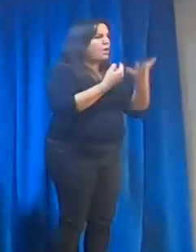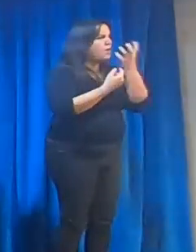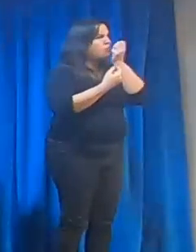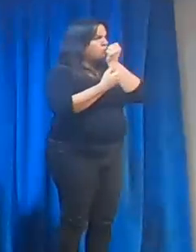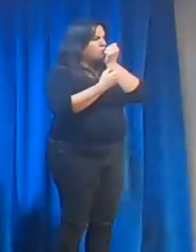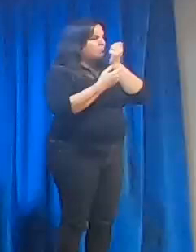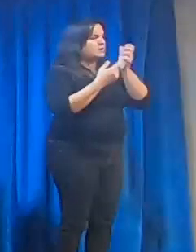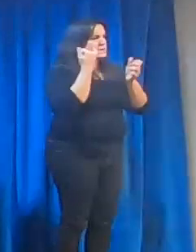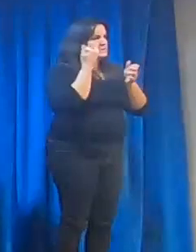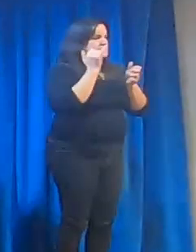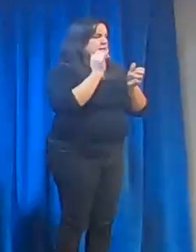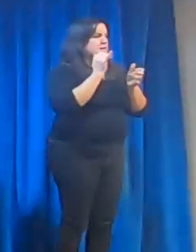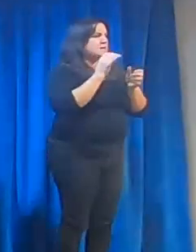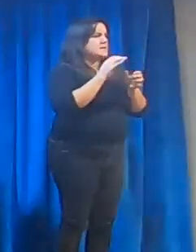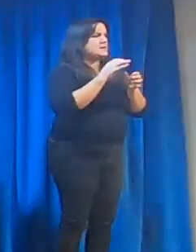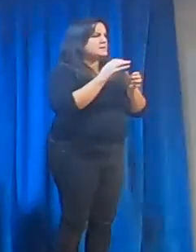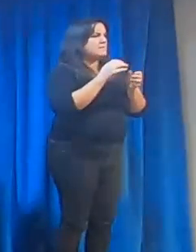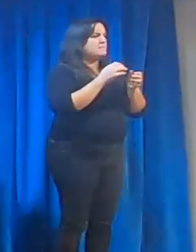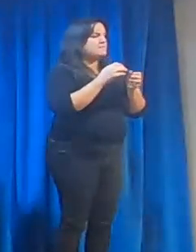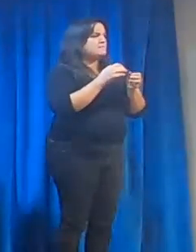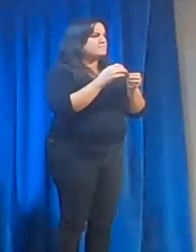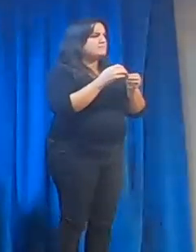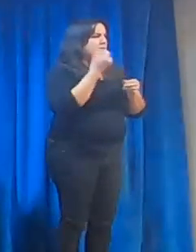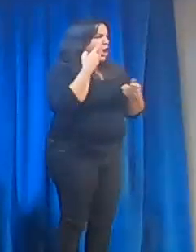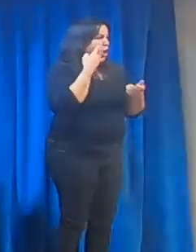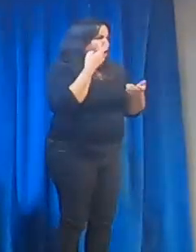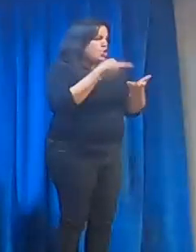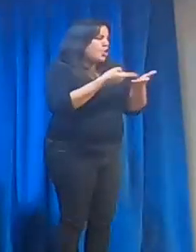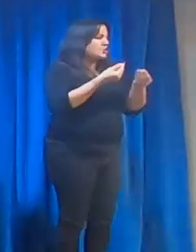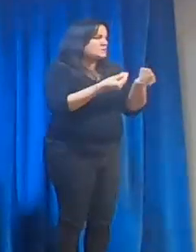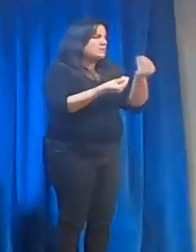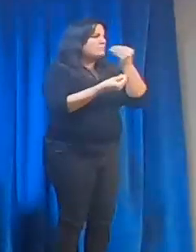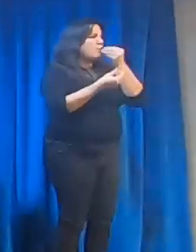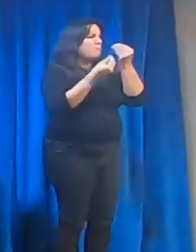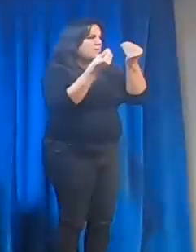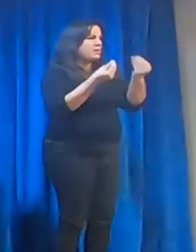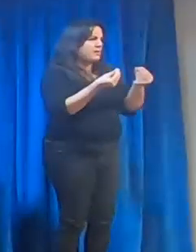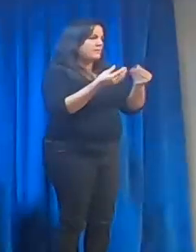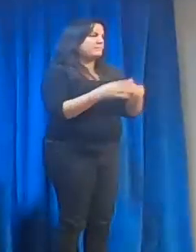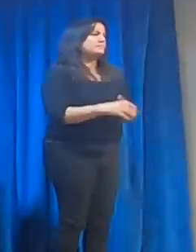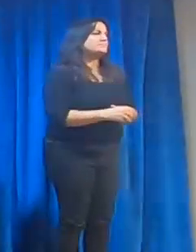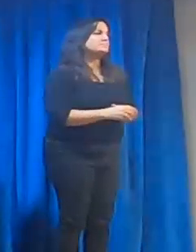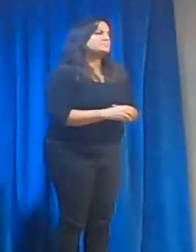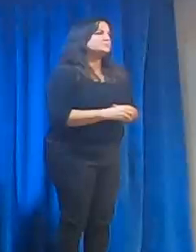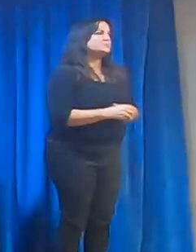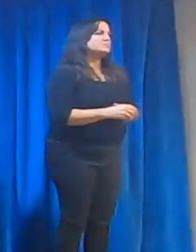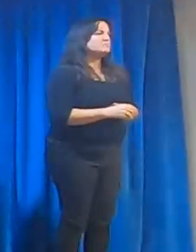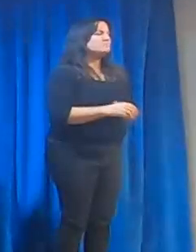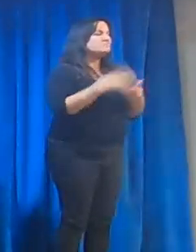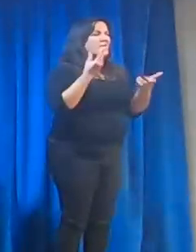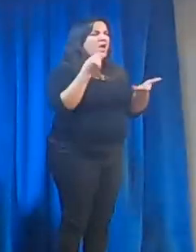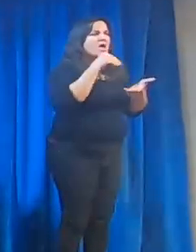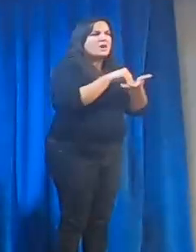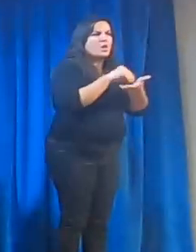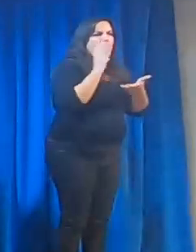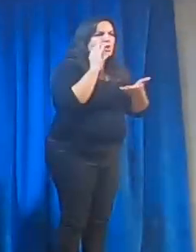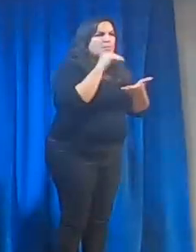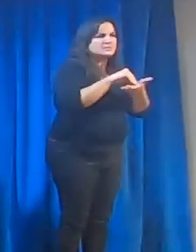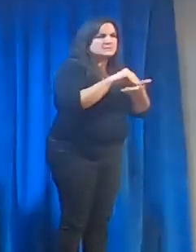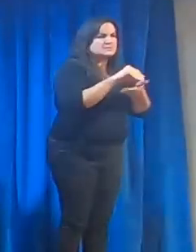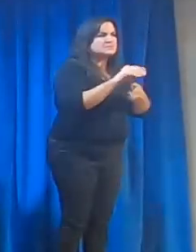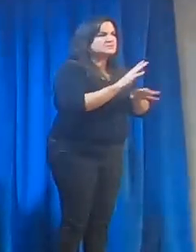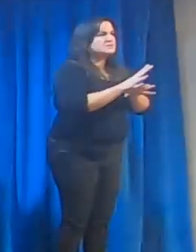ese objeto está un poquito más conocido en ese sentido. Agregaría entonces que la